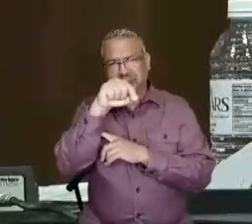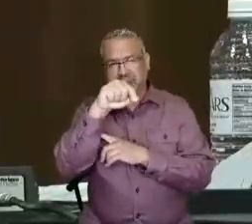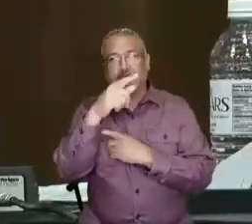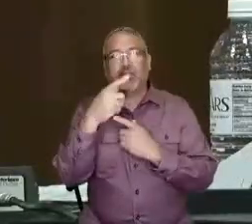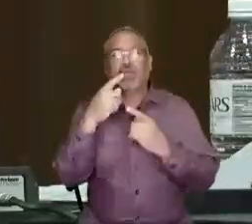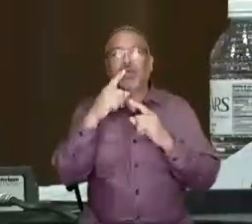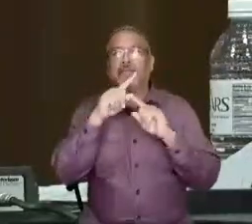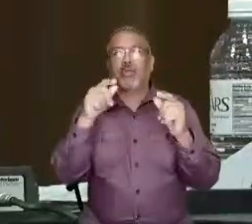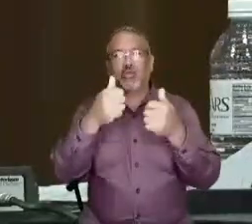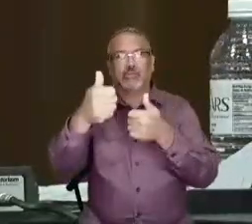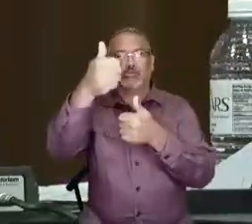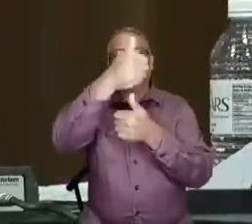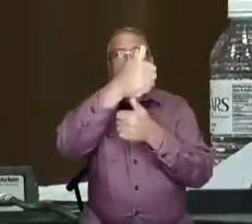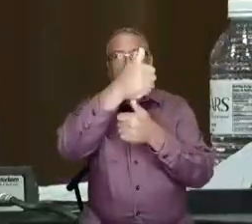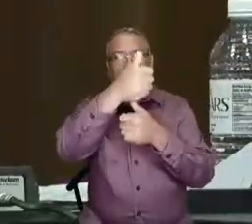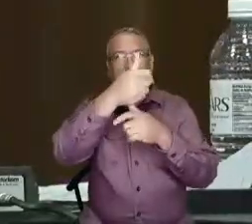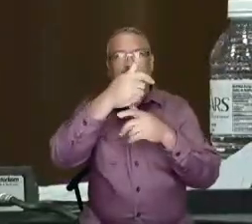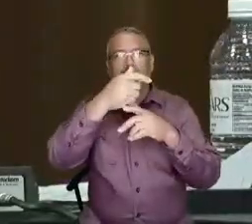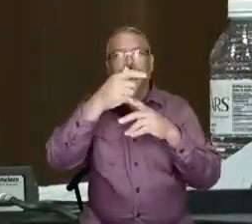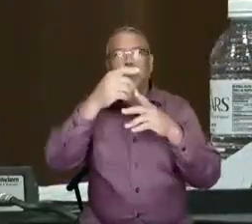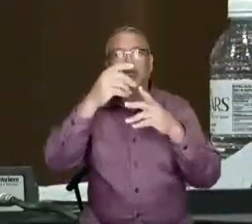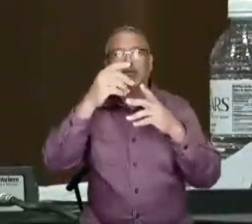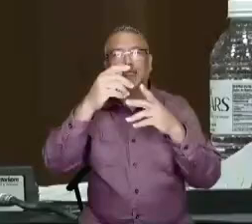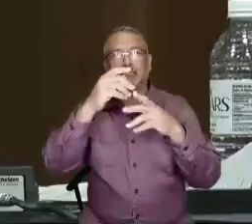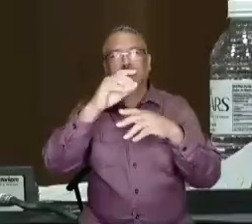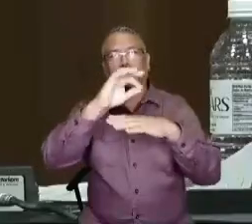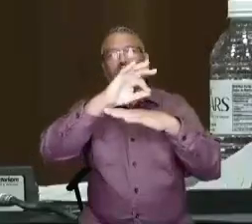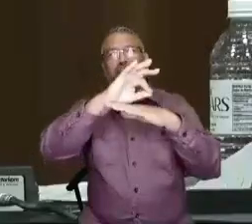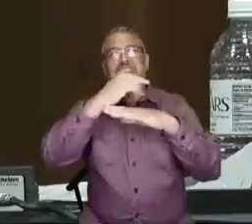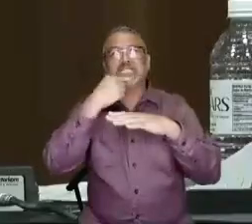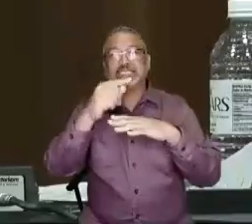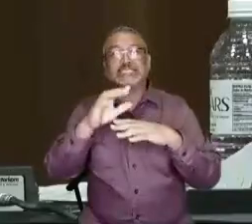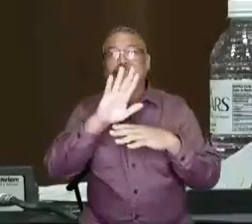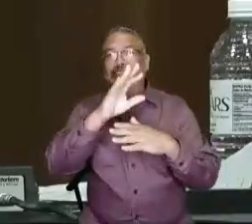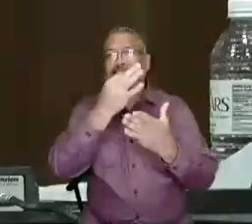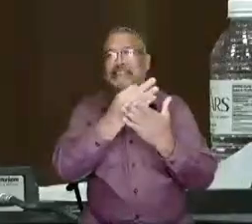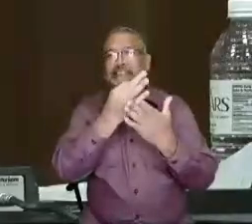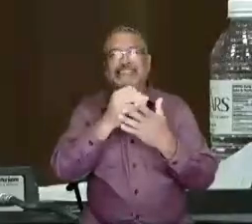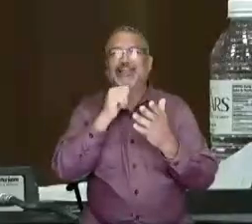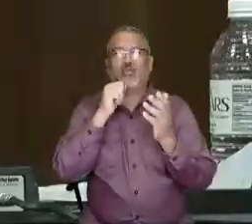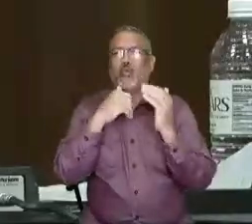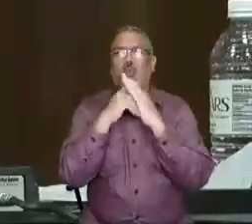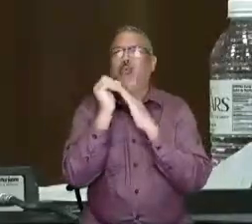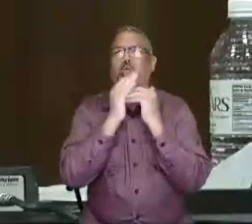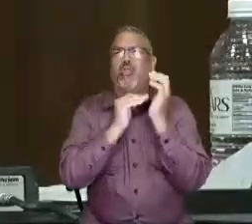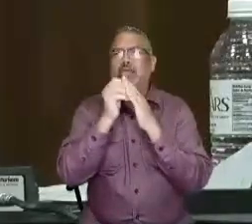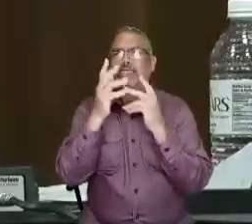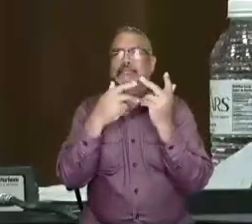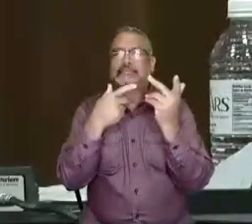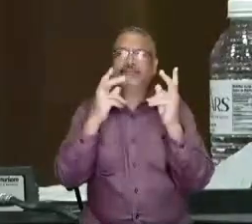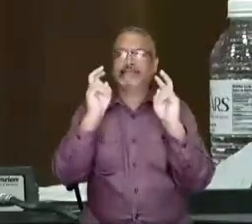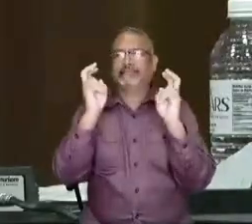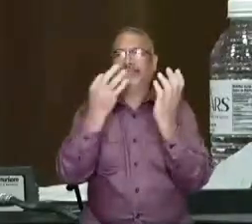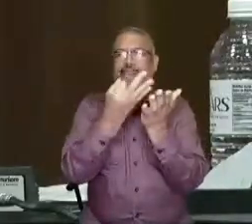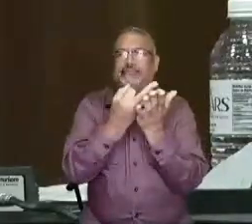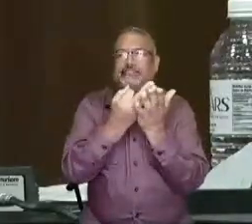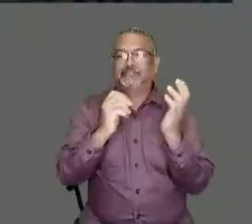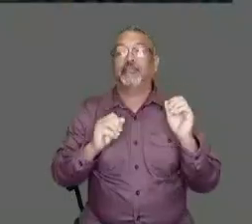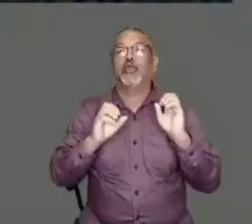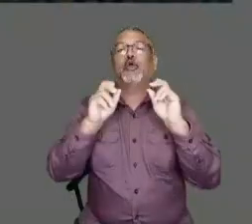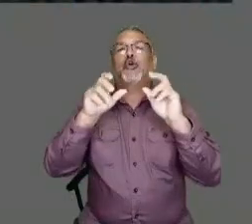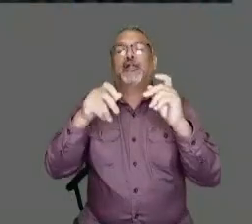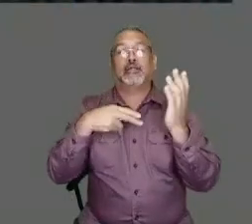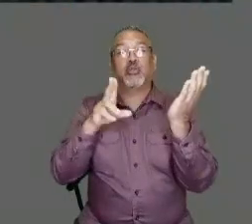ha anunciado que financieramente hablando está en una situación incómoda Sí bueno el contrato